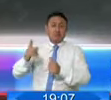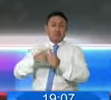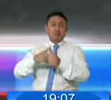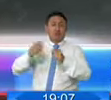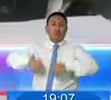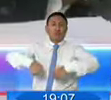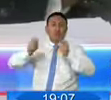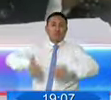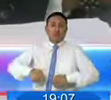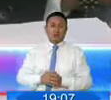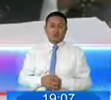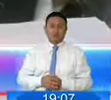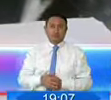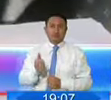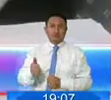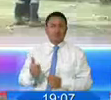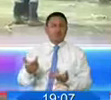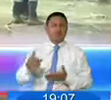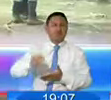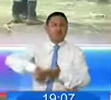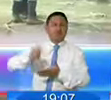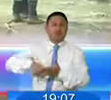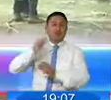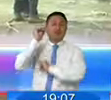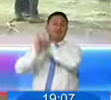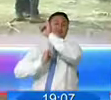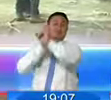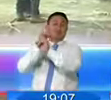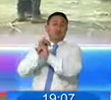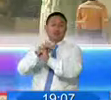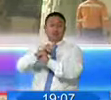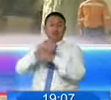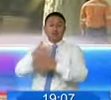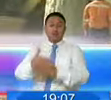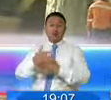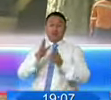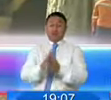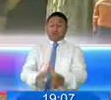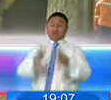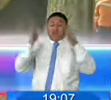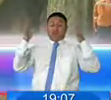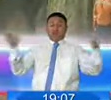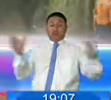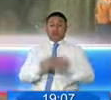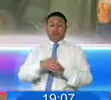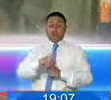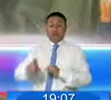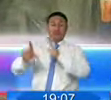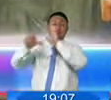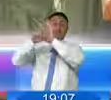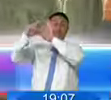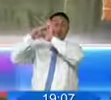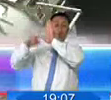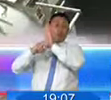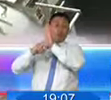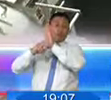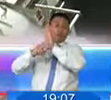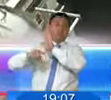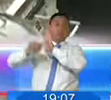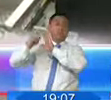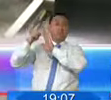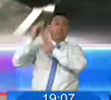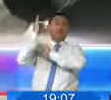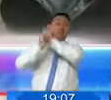FIDIC, mismo que es un contrato internacional para obras de gran magnitud, cuyos principios y normas tendrían